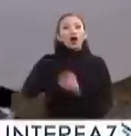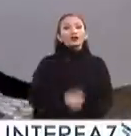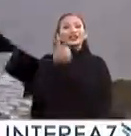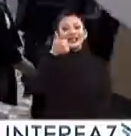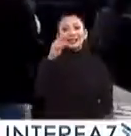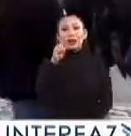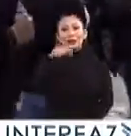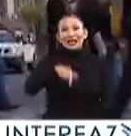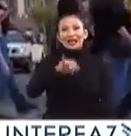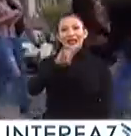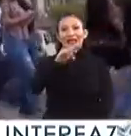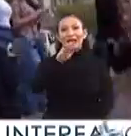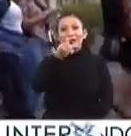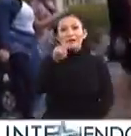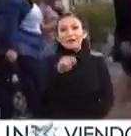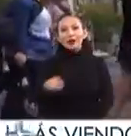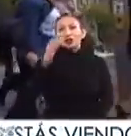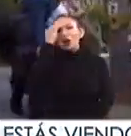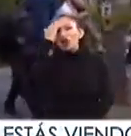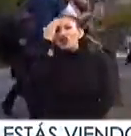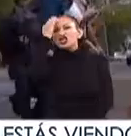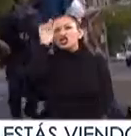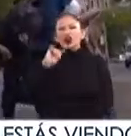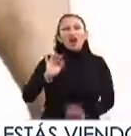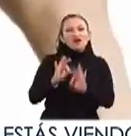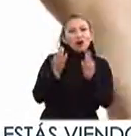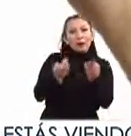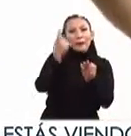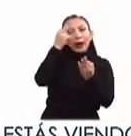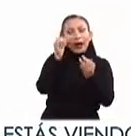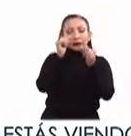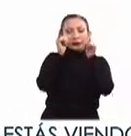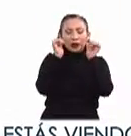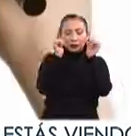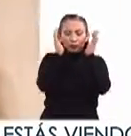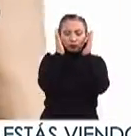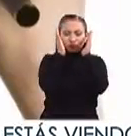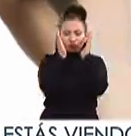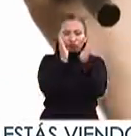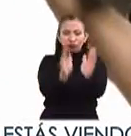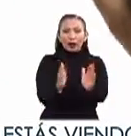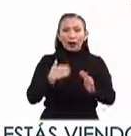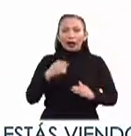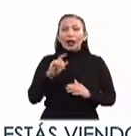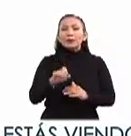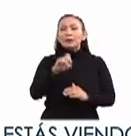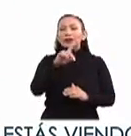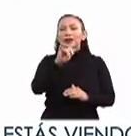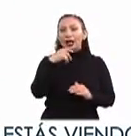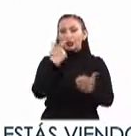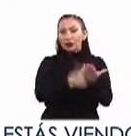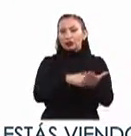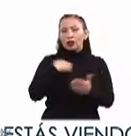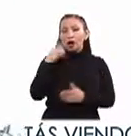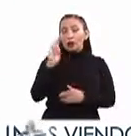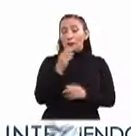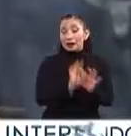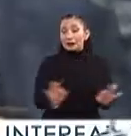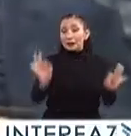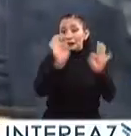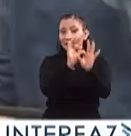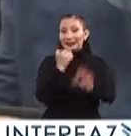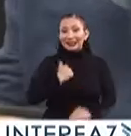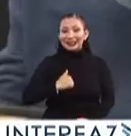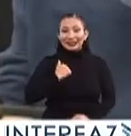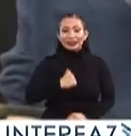Hoy, 6 de noviembre, en Interfaz, conoce una técnica de concentración basada en la meditación que se imparte en la universidad más importante